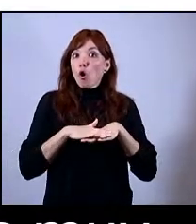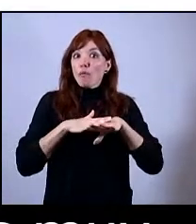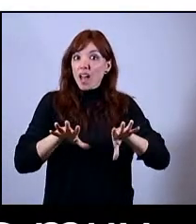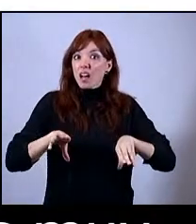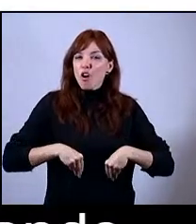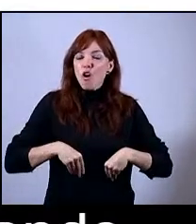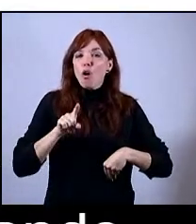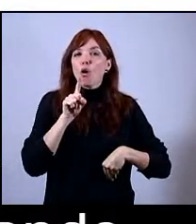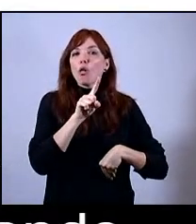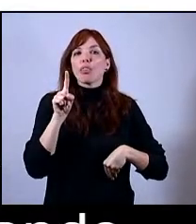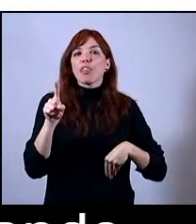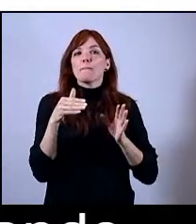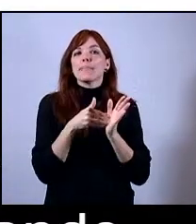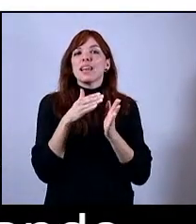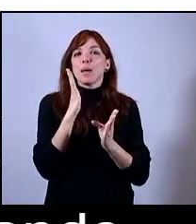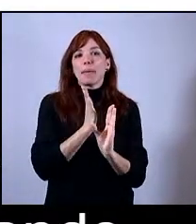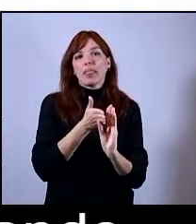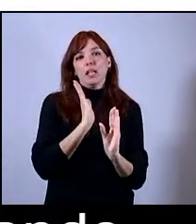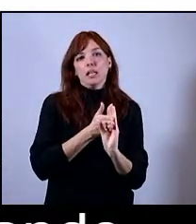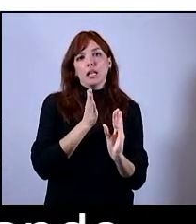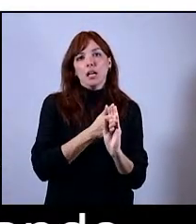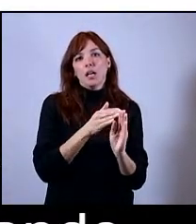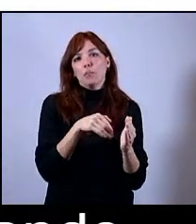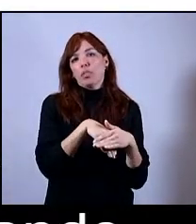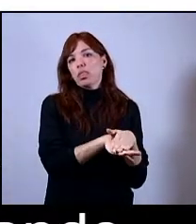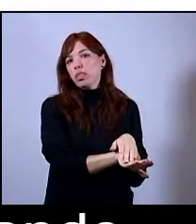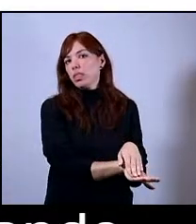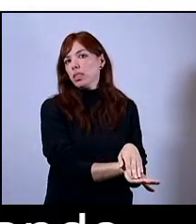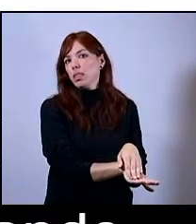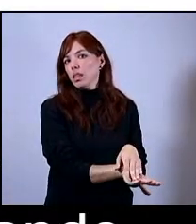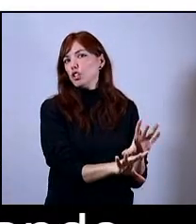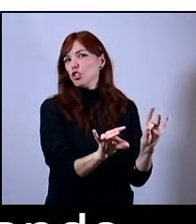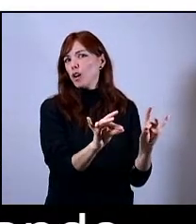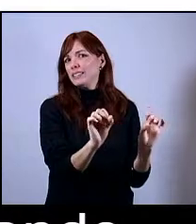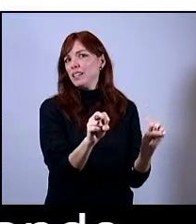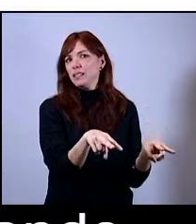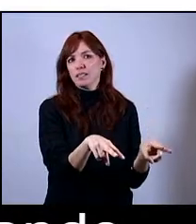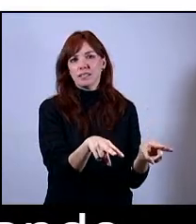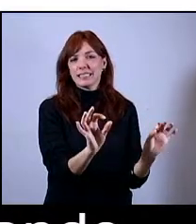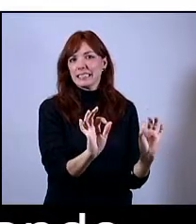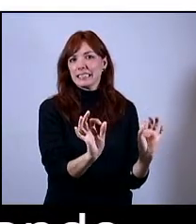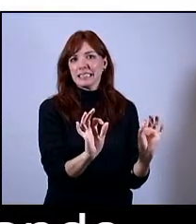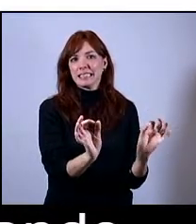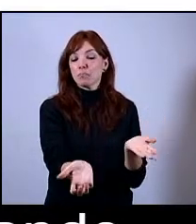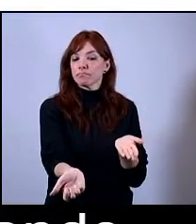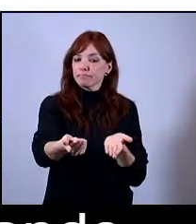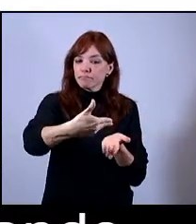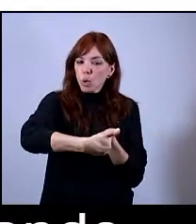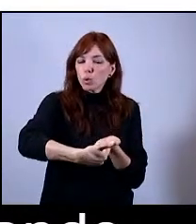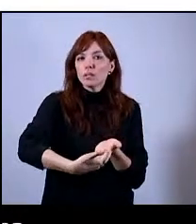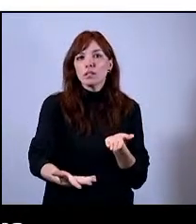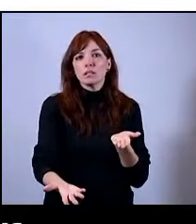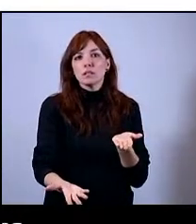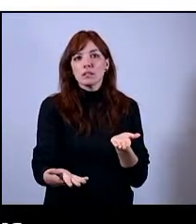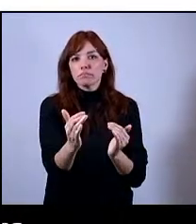habían 11.000 expedientes sin tocar, solicitantes que